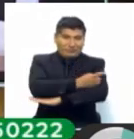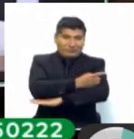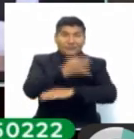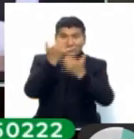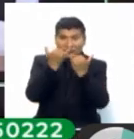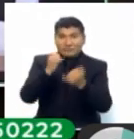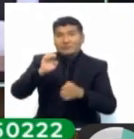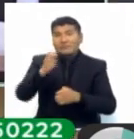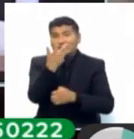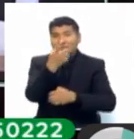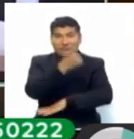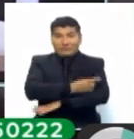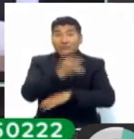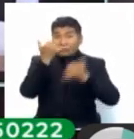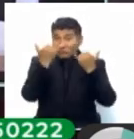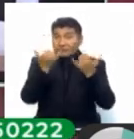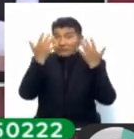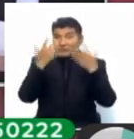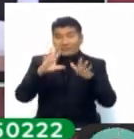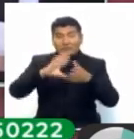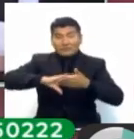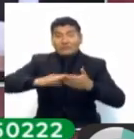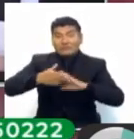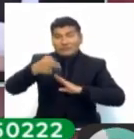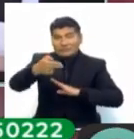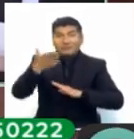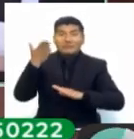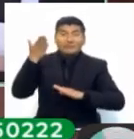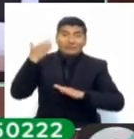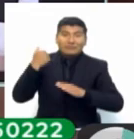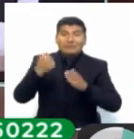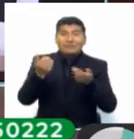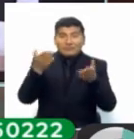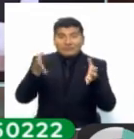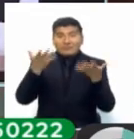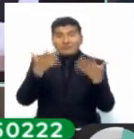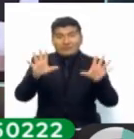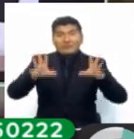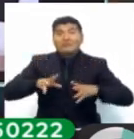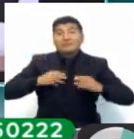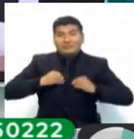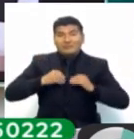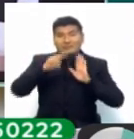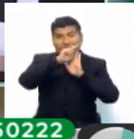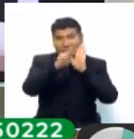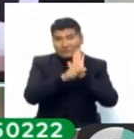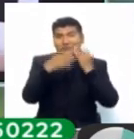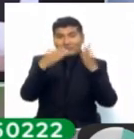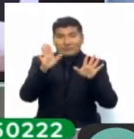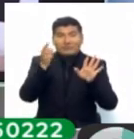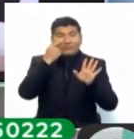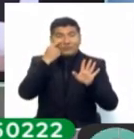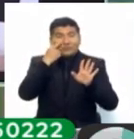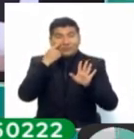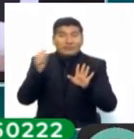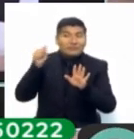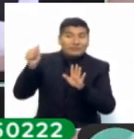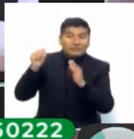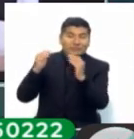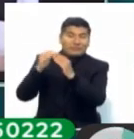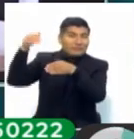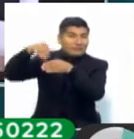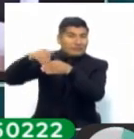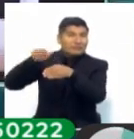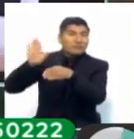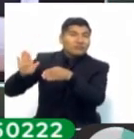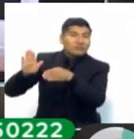ese tercer día. Hoy, cumpliendo la historia y dentro de lo que establece la norma, hoy podría conocerse de voz del propio tribunal